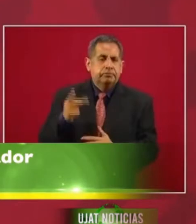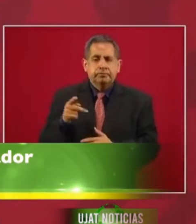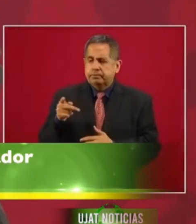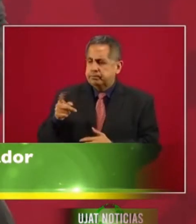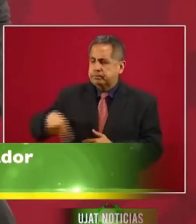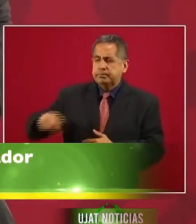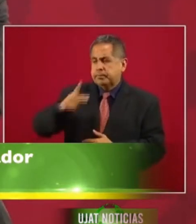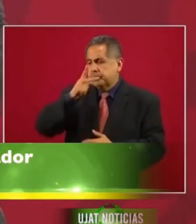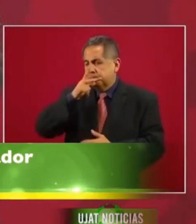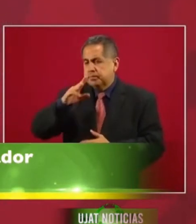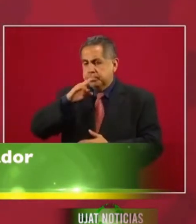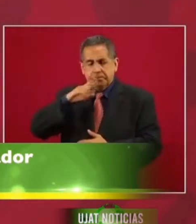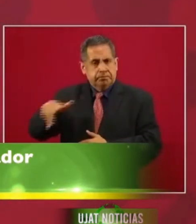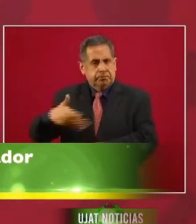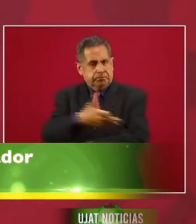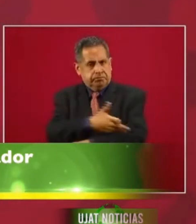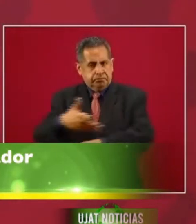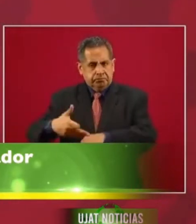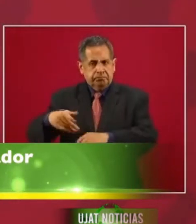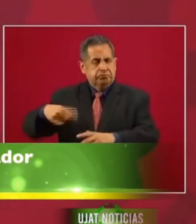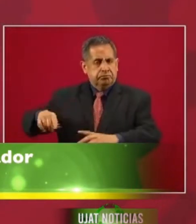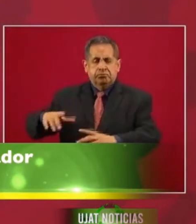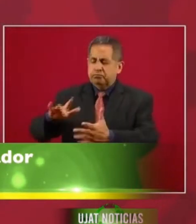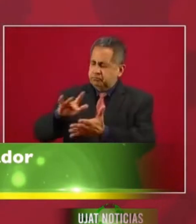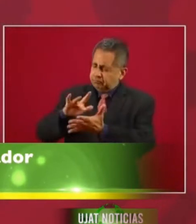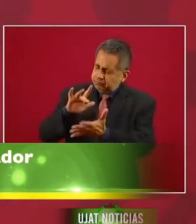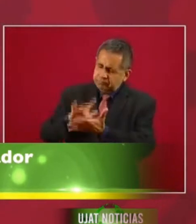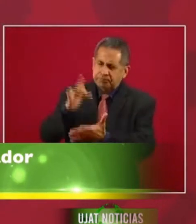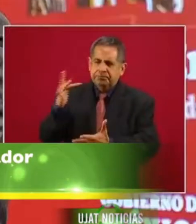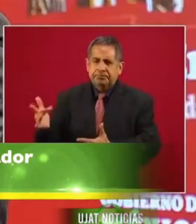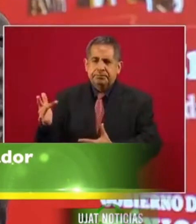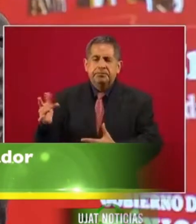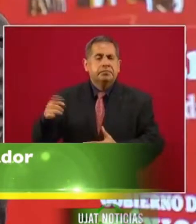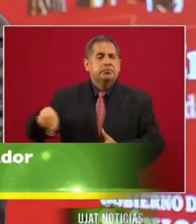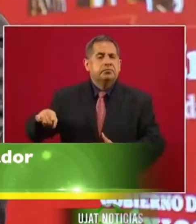a padres, a madres de familias,